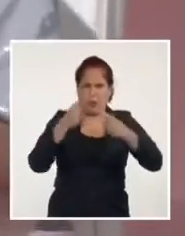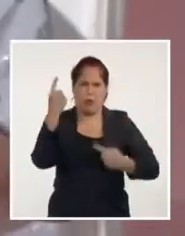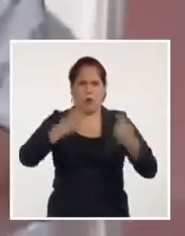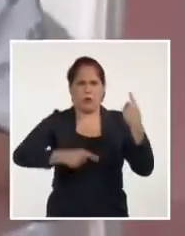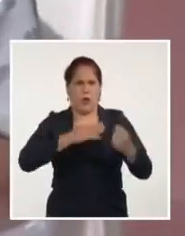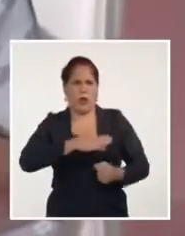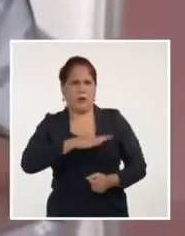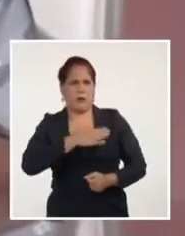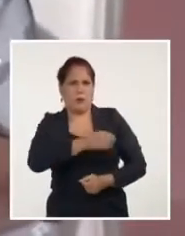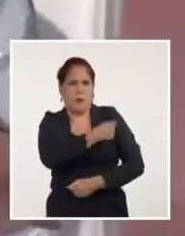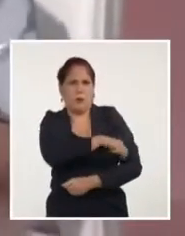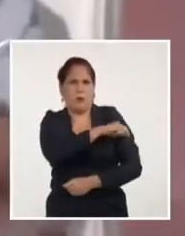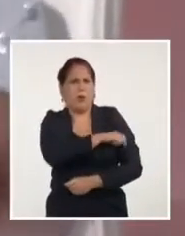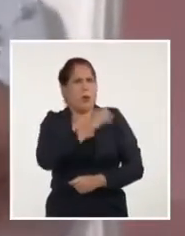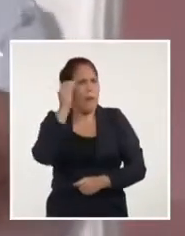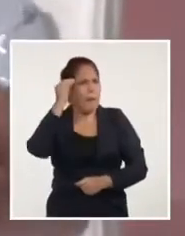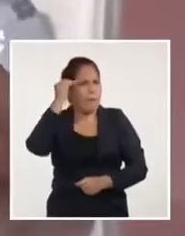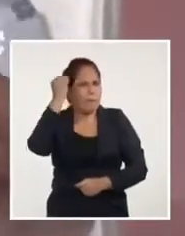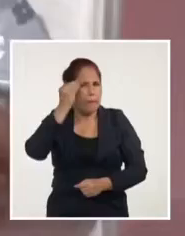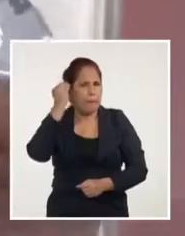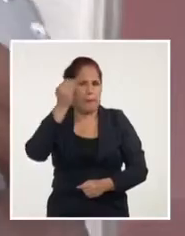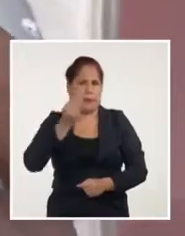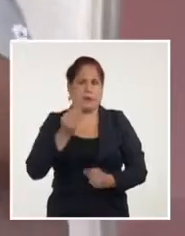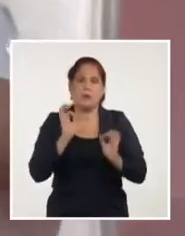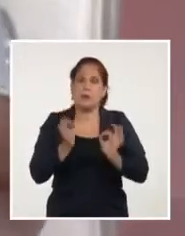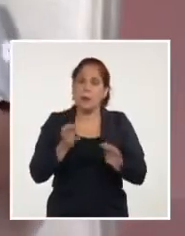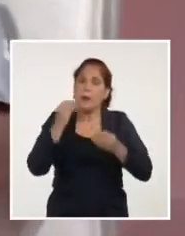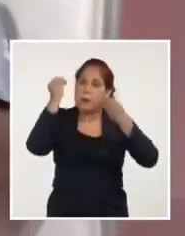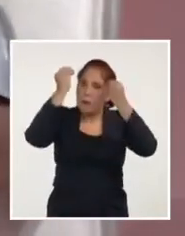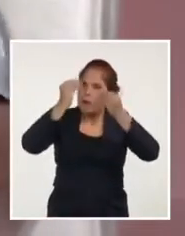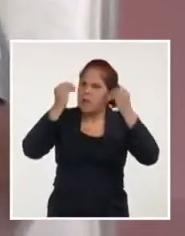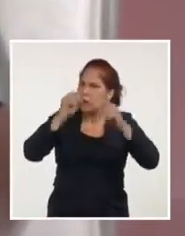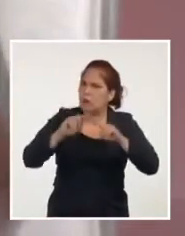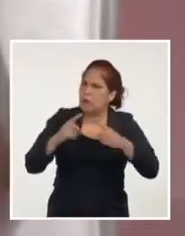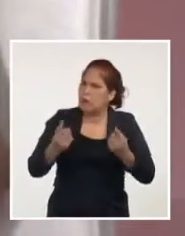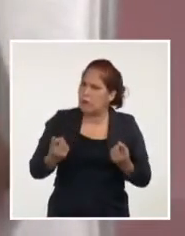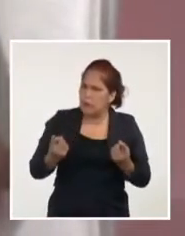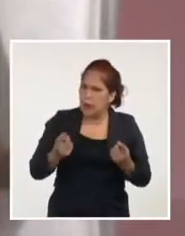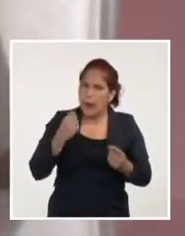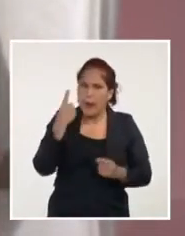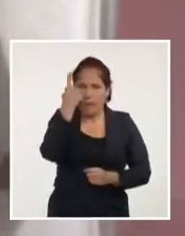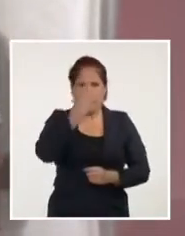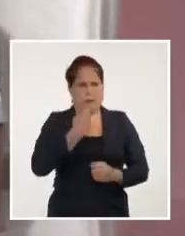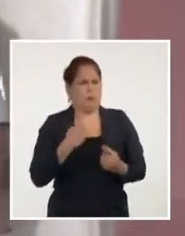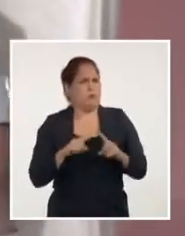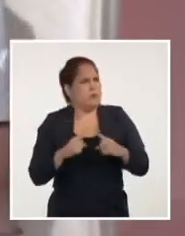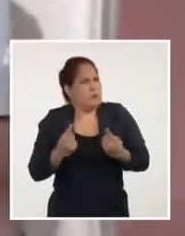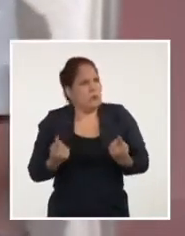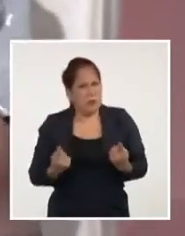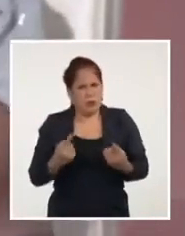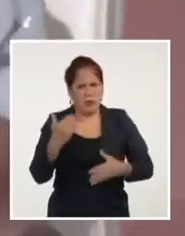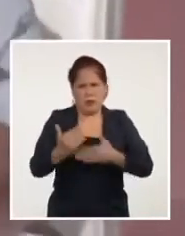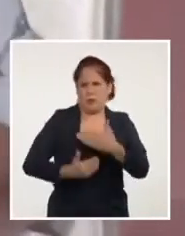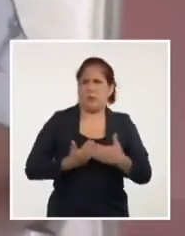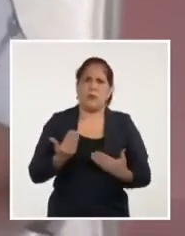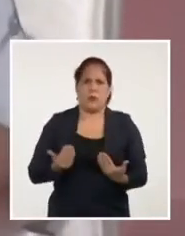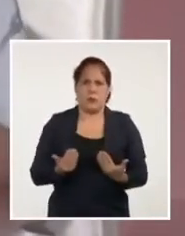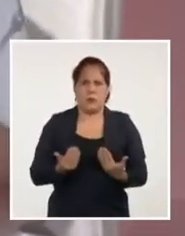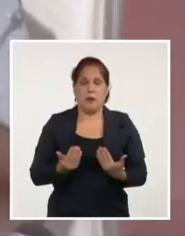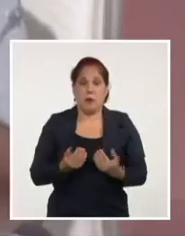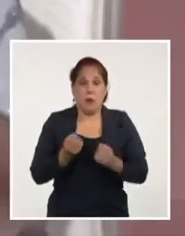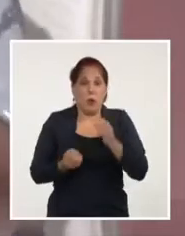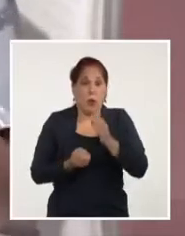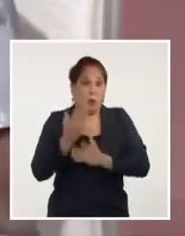Entonces hay que pensar en esos elementos. Hay siempre que pensar por qué. Hay que preguntarse siempre el porqué de esas cosas. Y en la parte